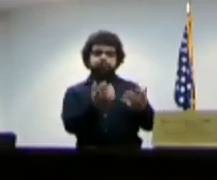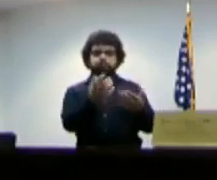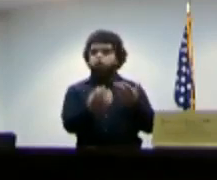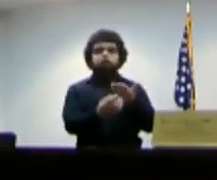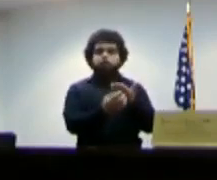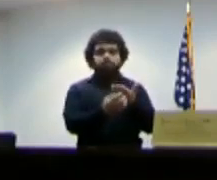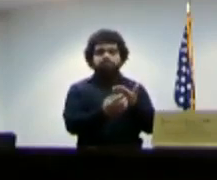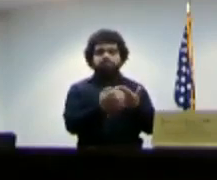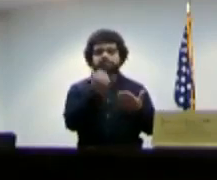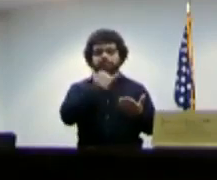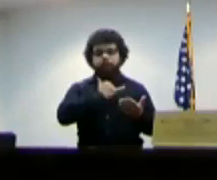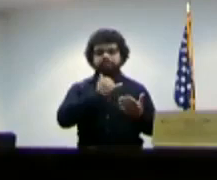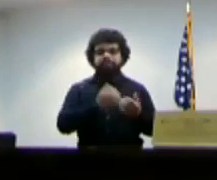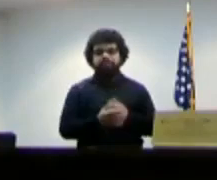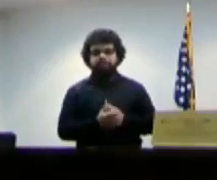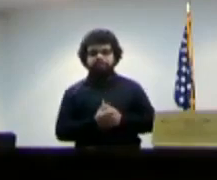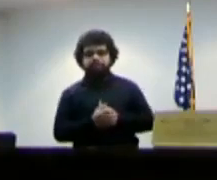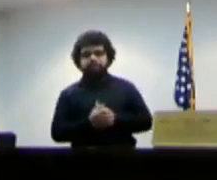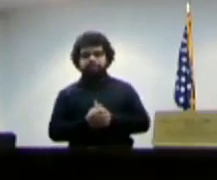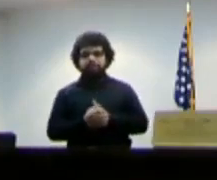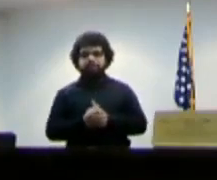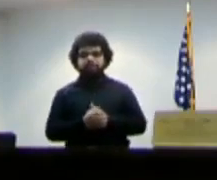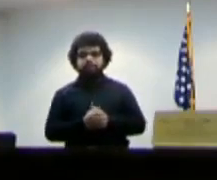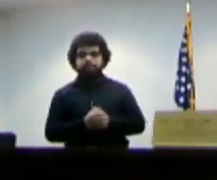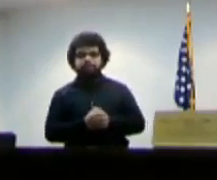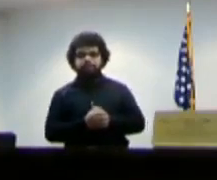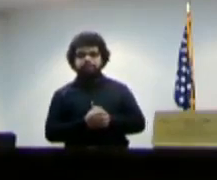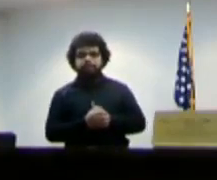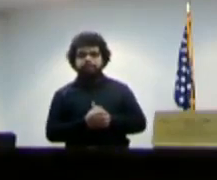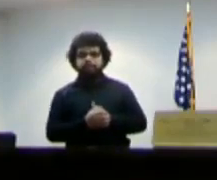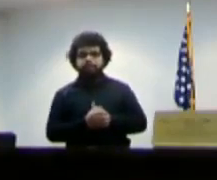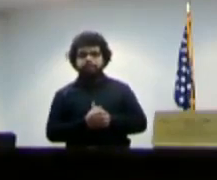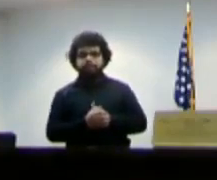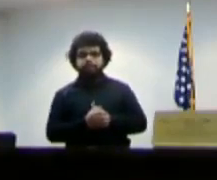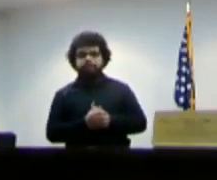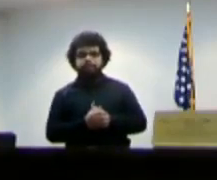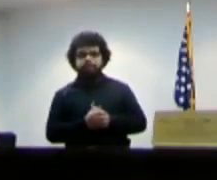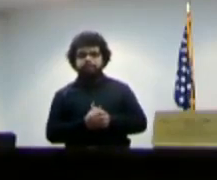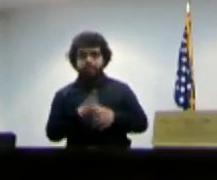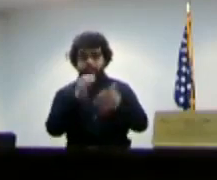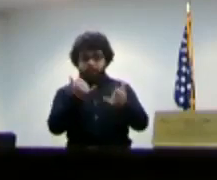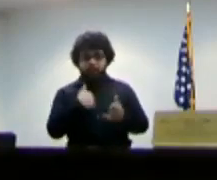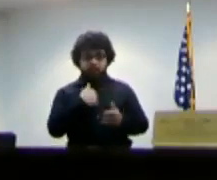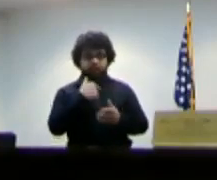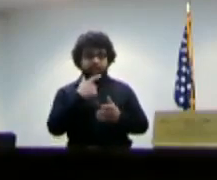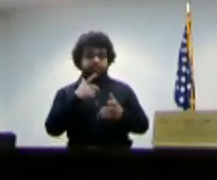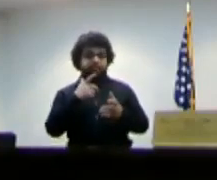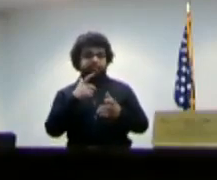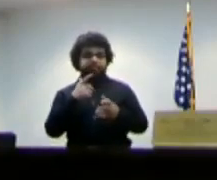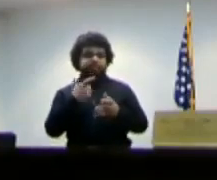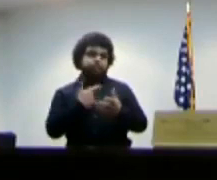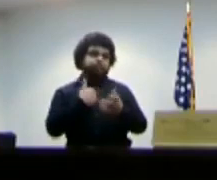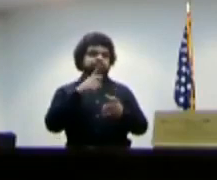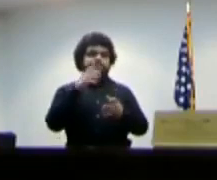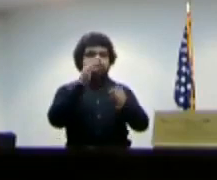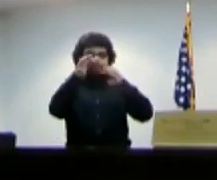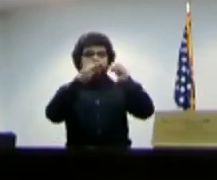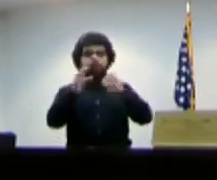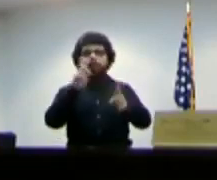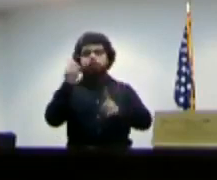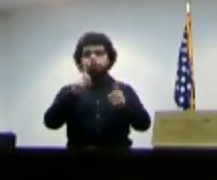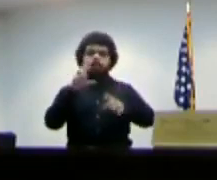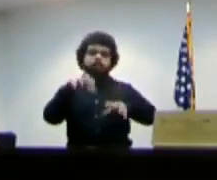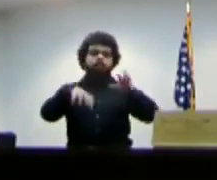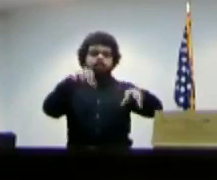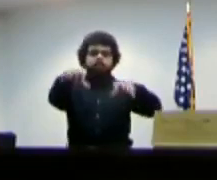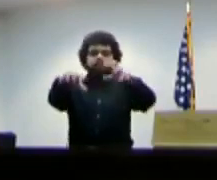ya no discriminé entre eficiencia. Ahí entonces entré a hablar de dónde están todas las turbinas de combustión. Ok, y entonces